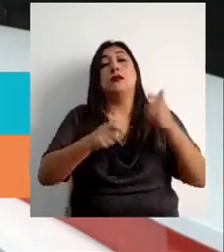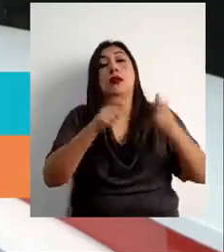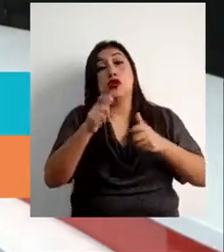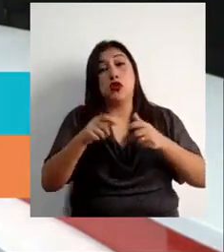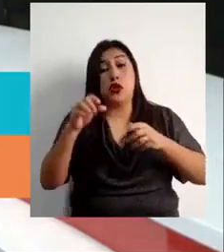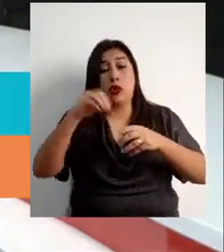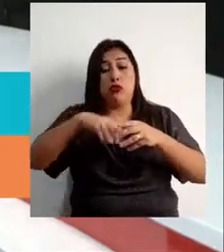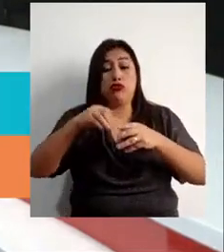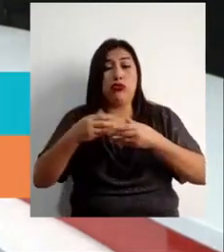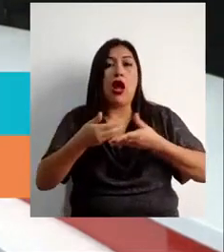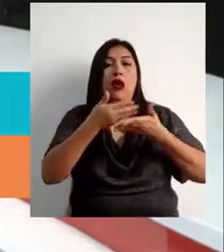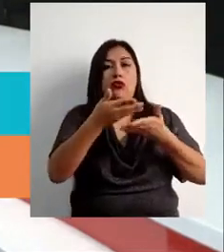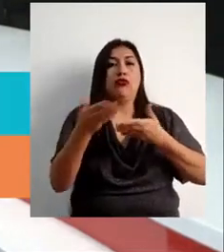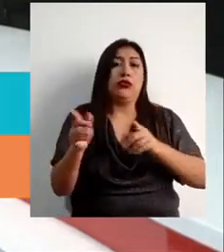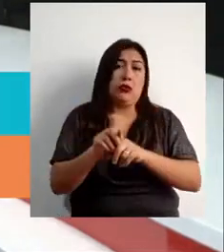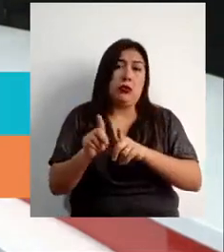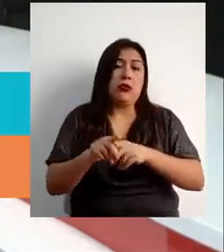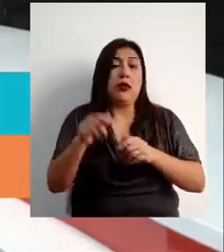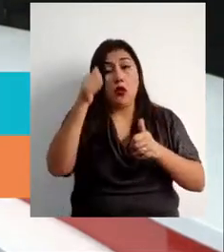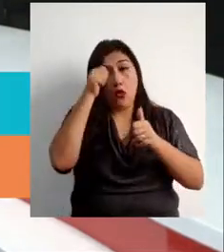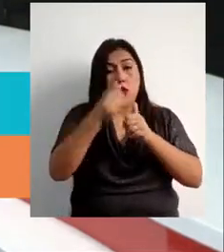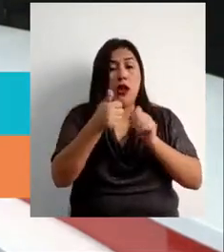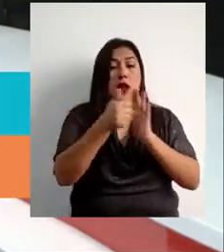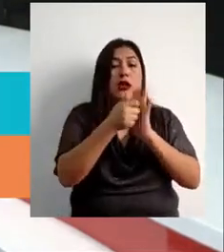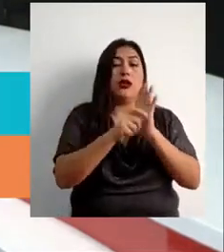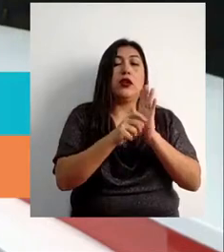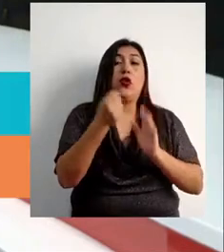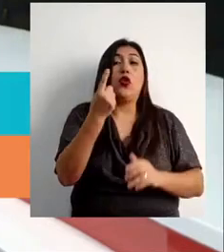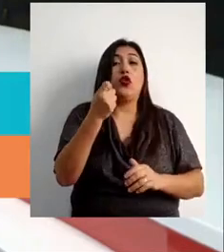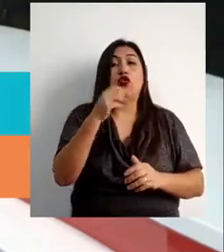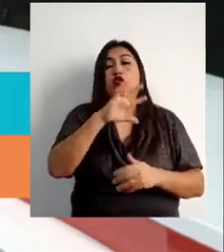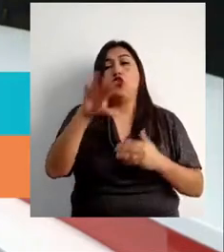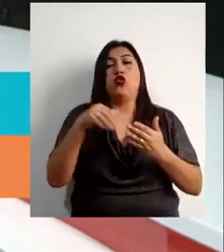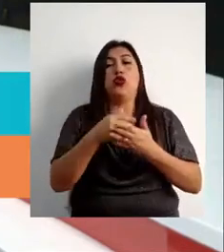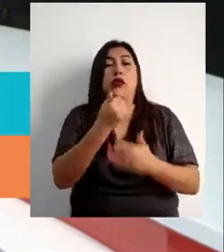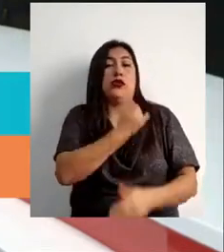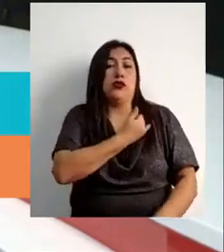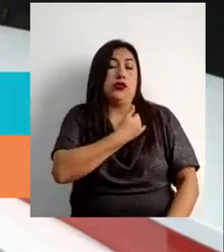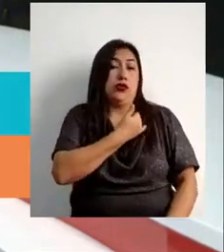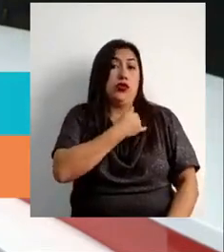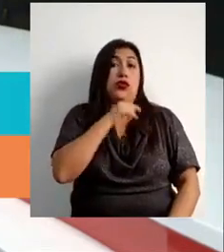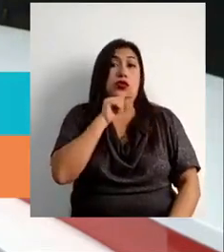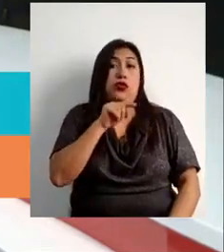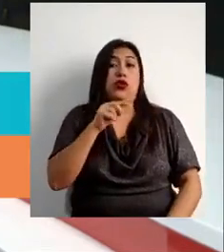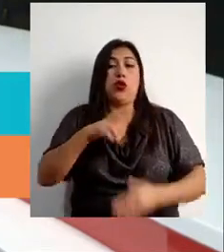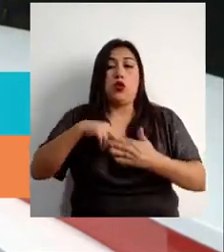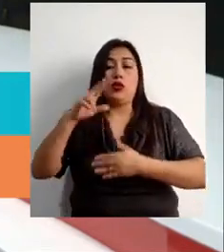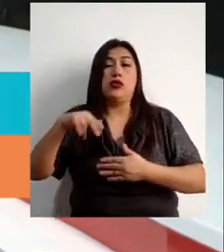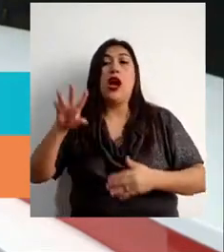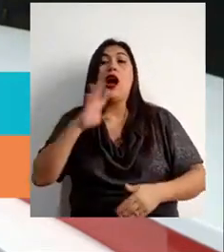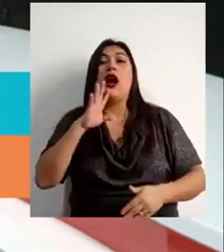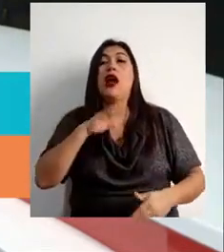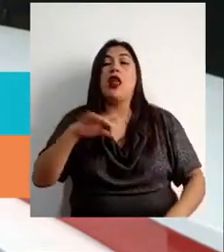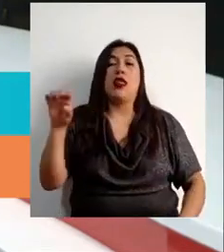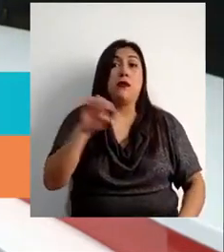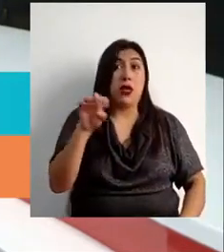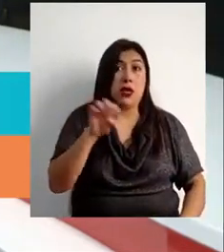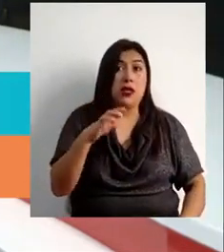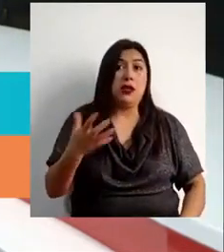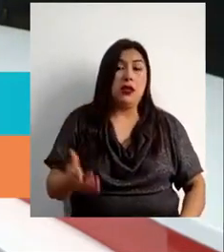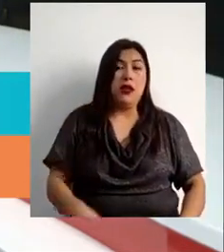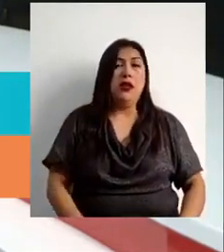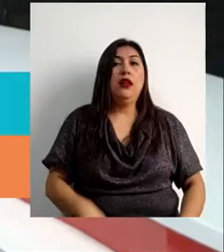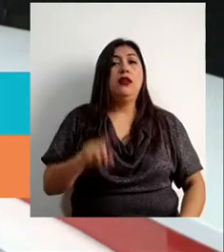tener en cuenta el artículo 11 de la convención. El artículo 11 habla justamente de emergencias y tenemos que